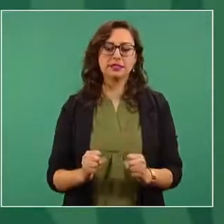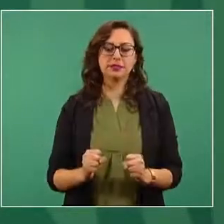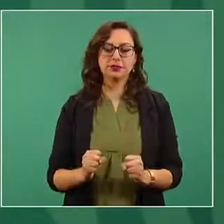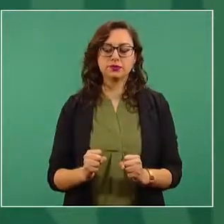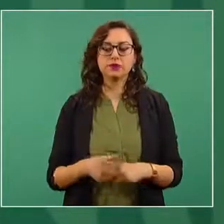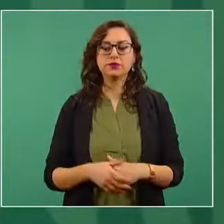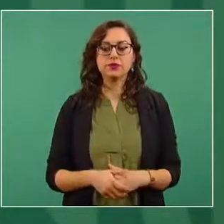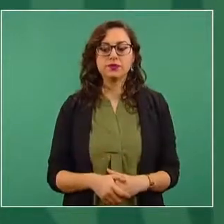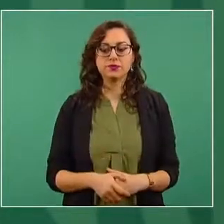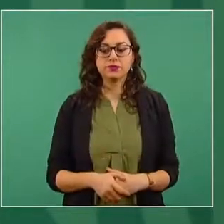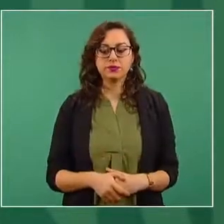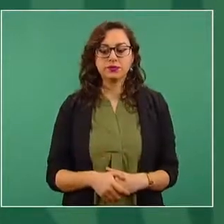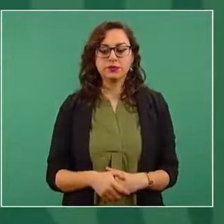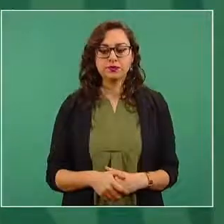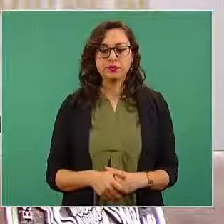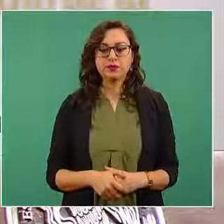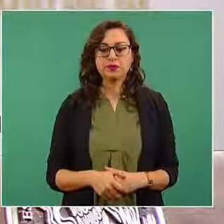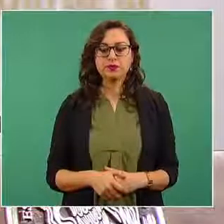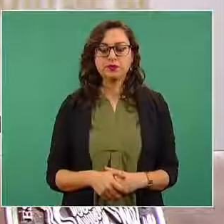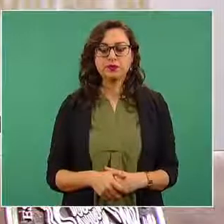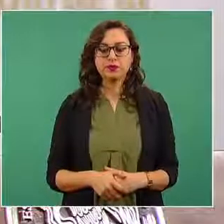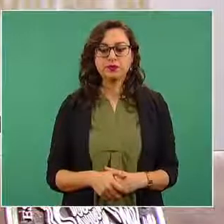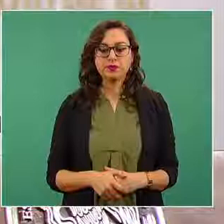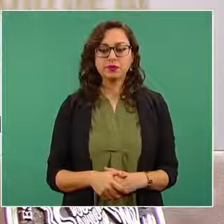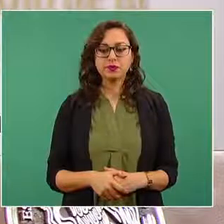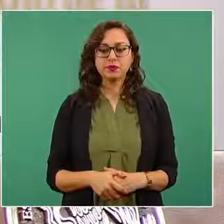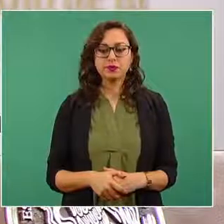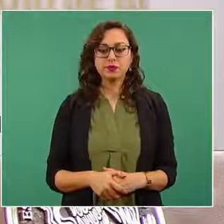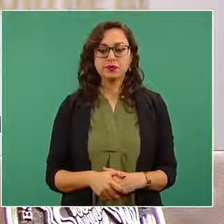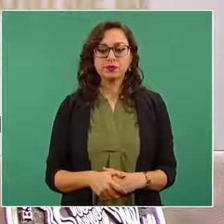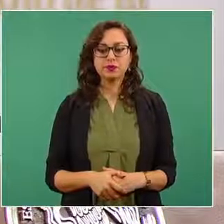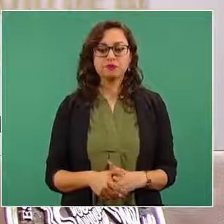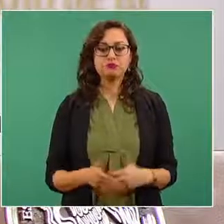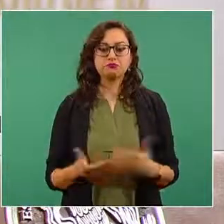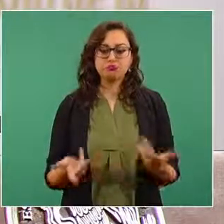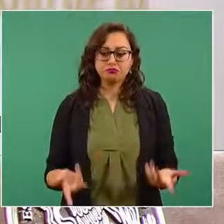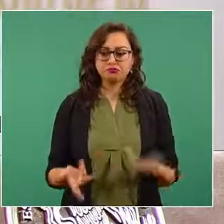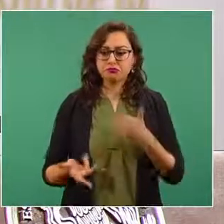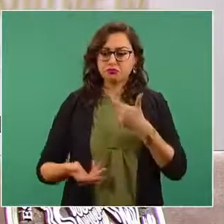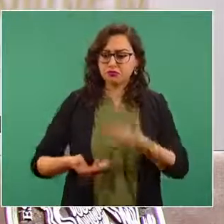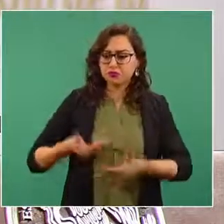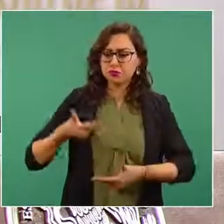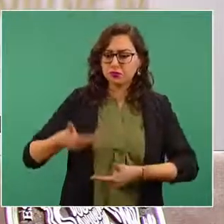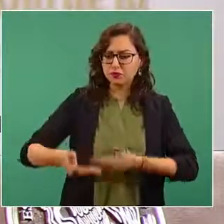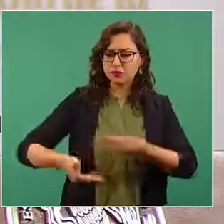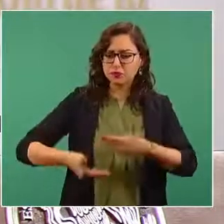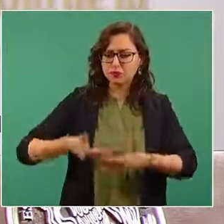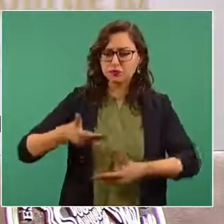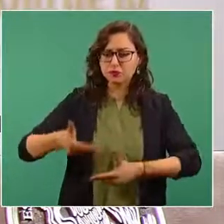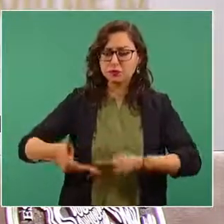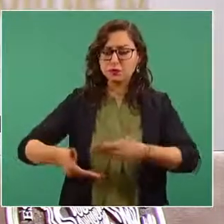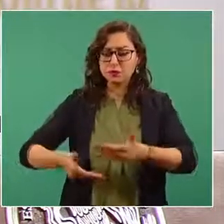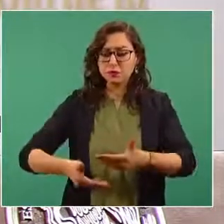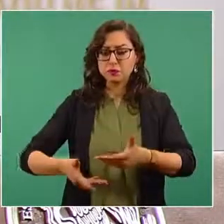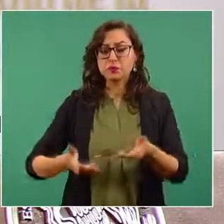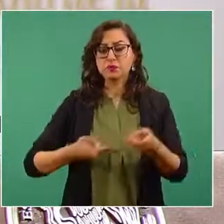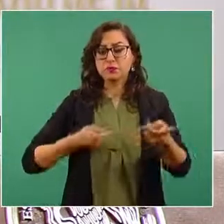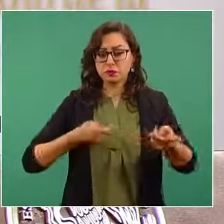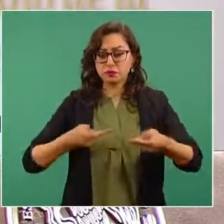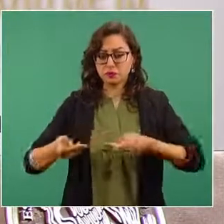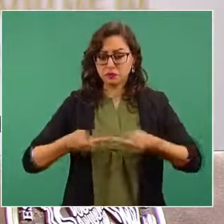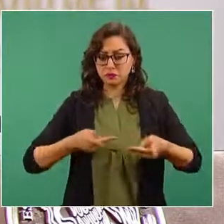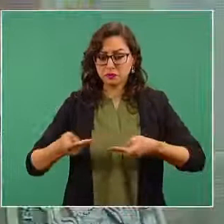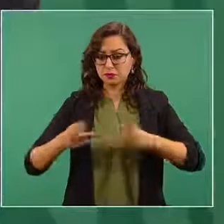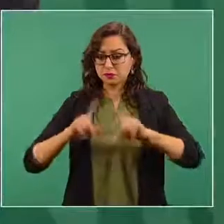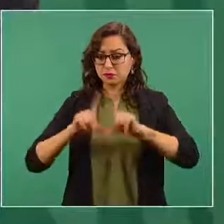Se va avanzando, sigue en marcha el plan